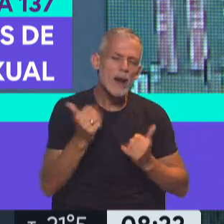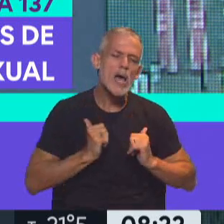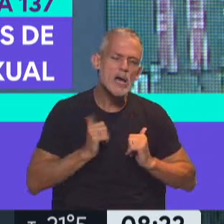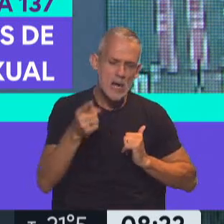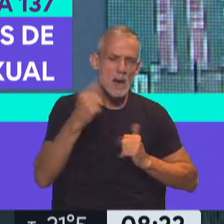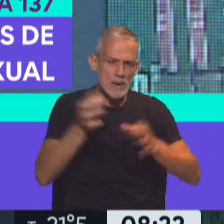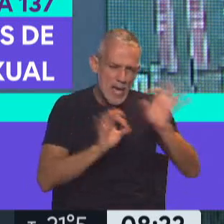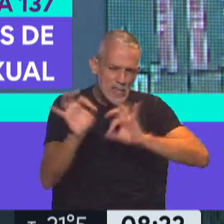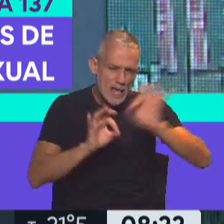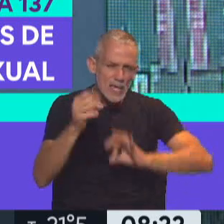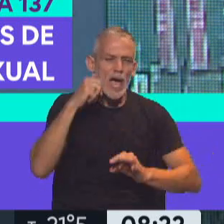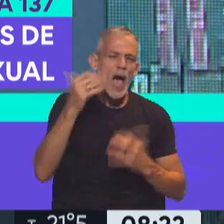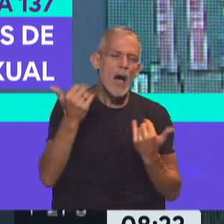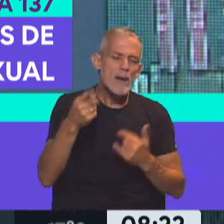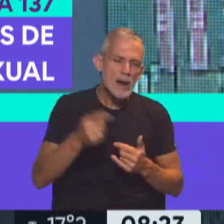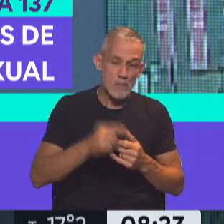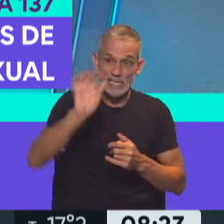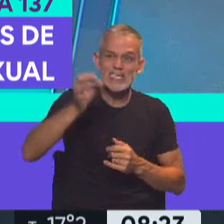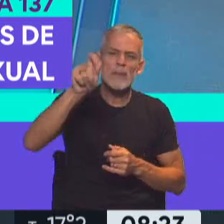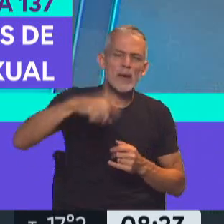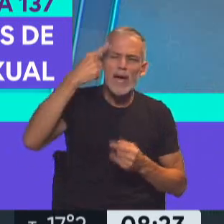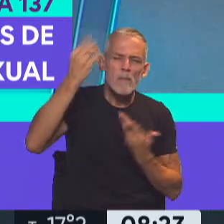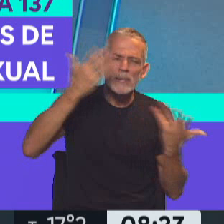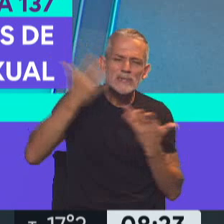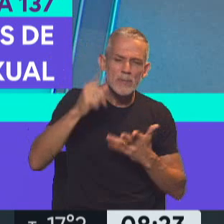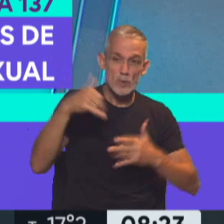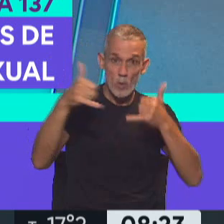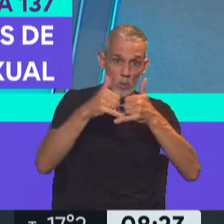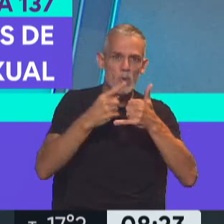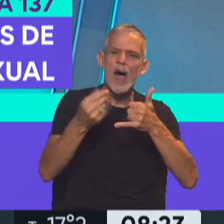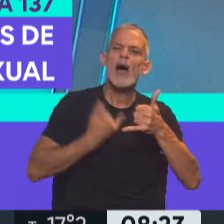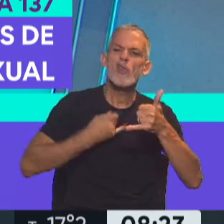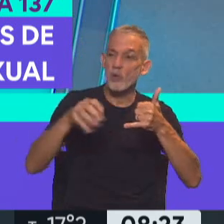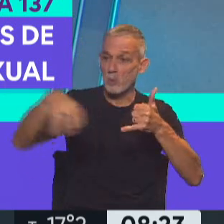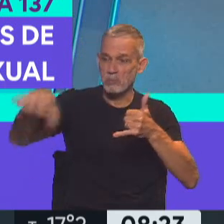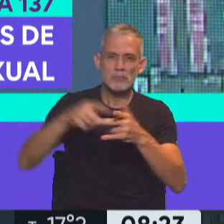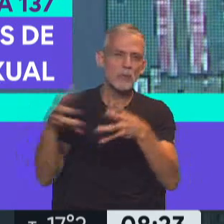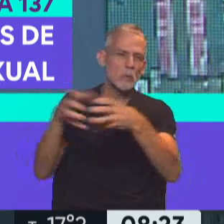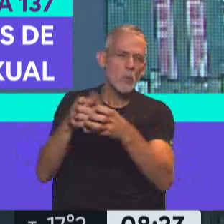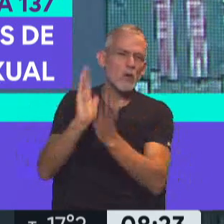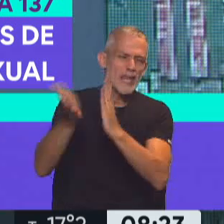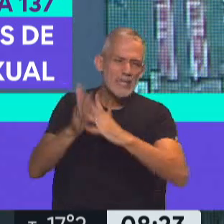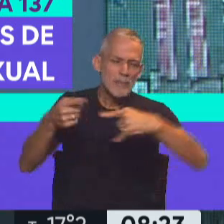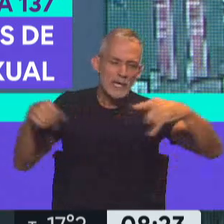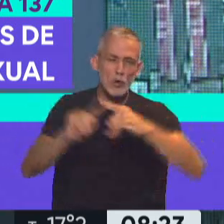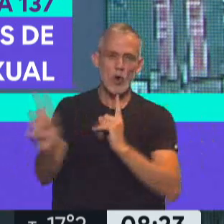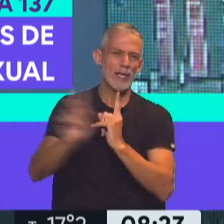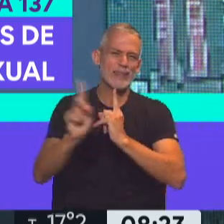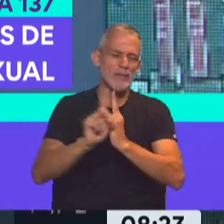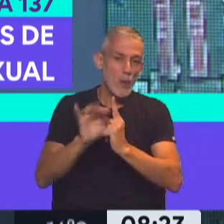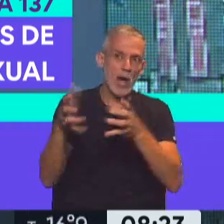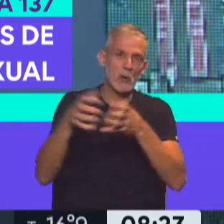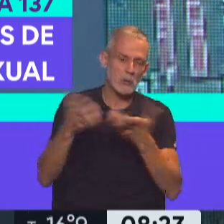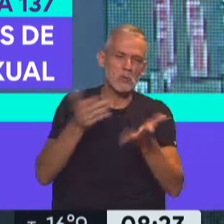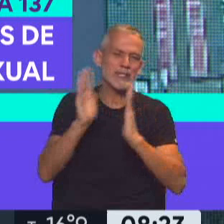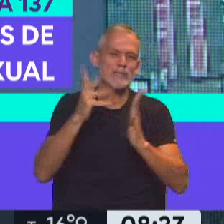definir una estrategia y después saber quién es, cómo piensa. Y hacer algún tipo de derivación, claro, o a un espacio grupal, o a un espacio más individual, bueno, donde